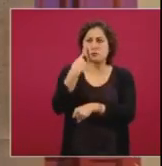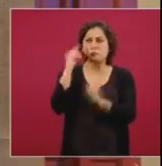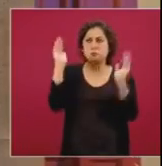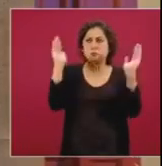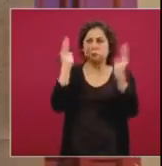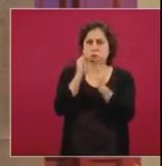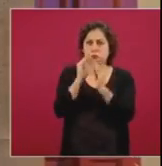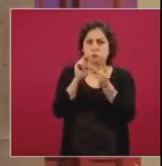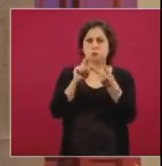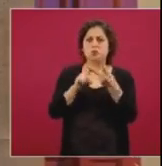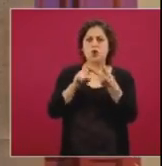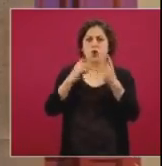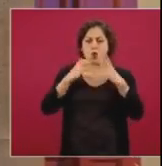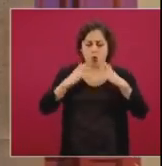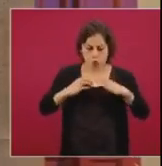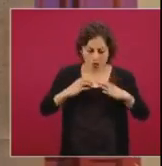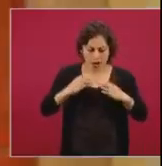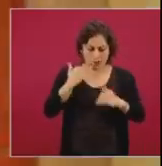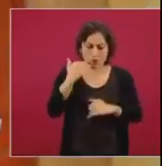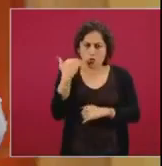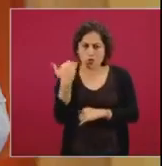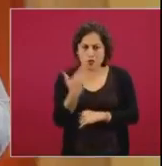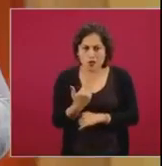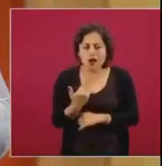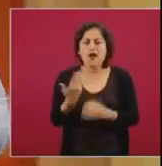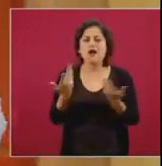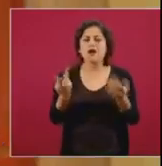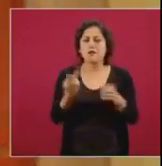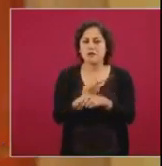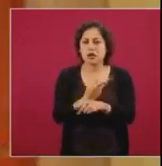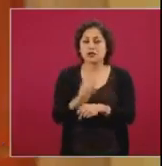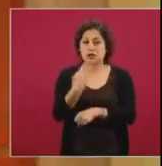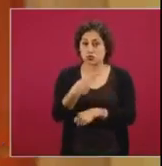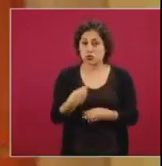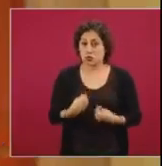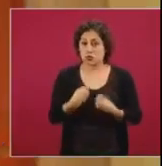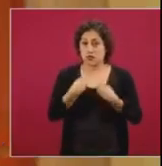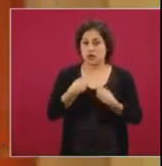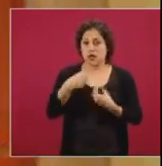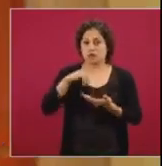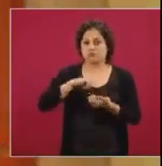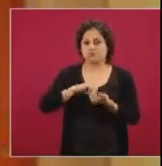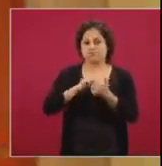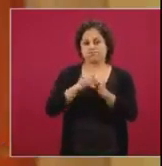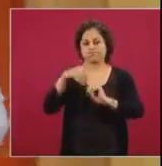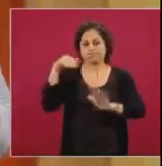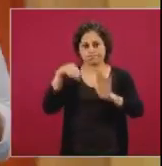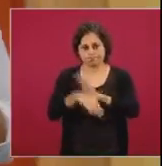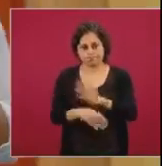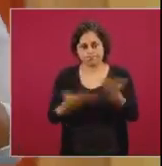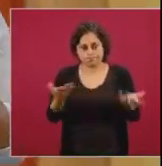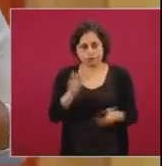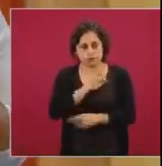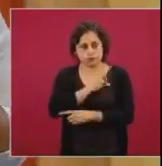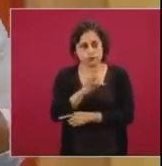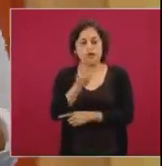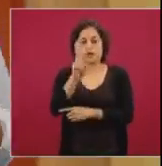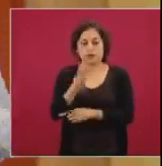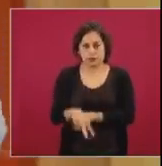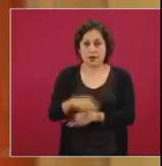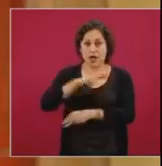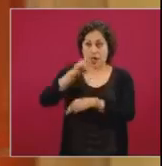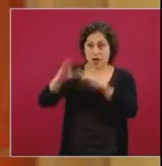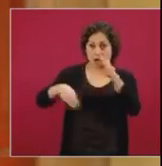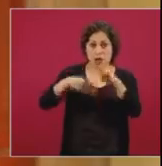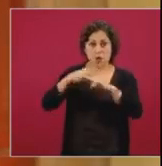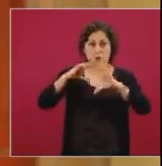esa persona, ese niñito, esa niñita, va a ser deplorable. Entonces, a nivel mundial todavía seguimos teniendo casos. En